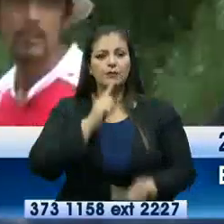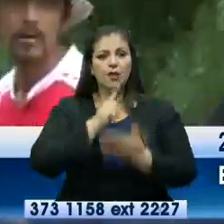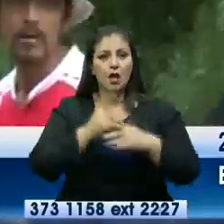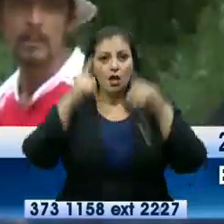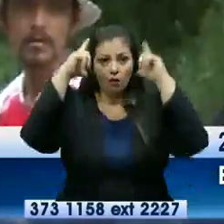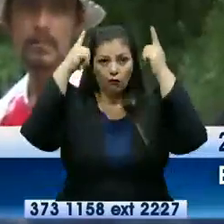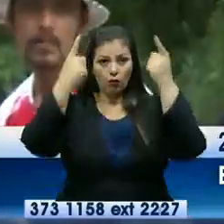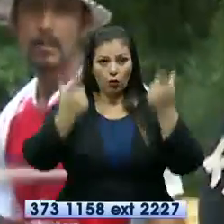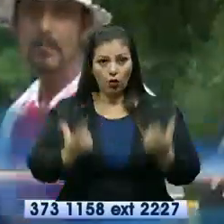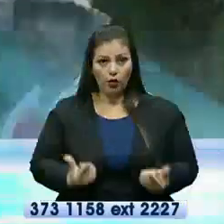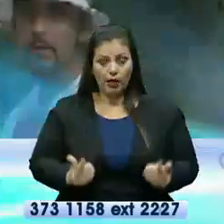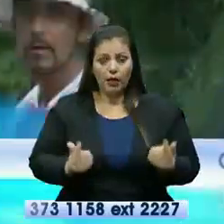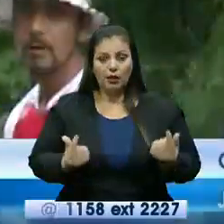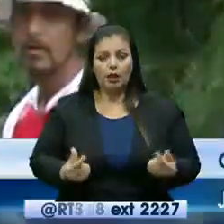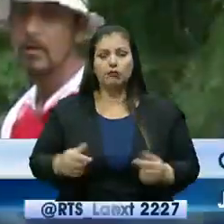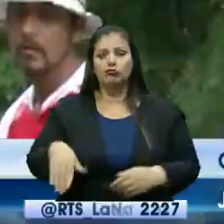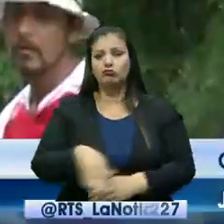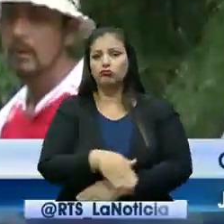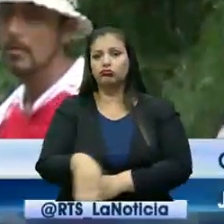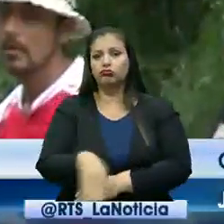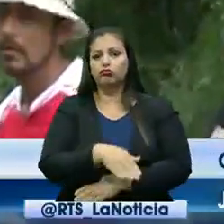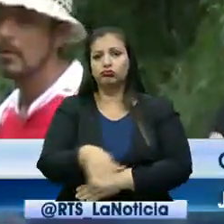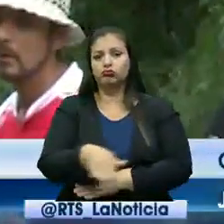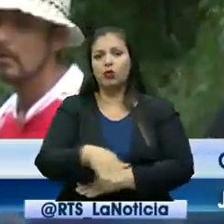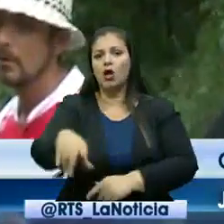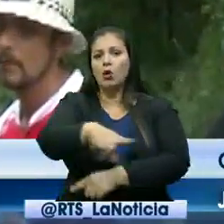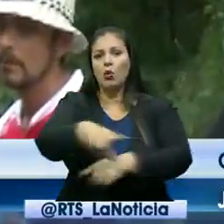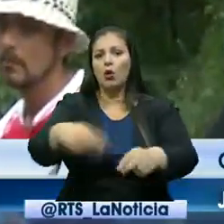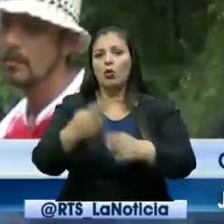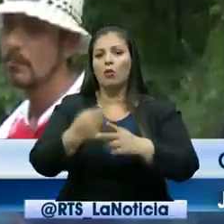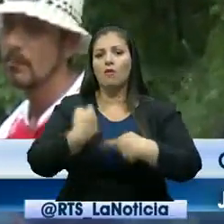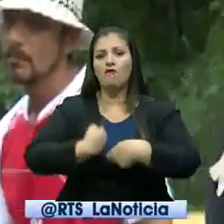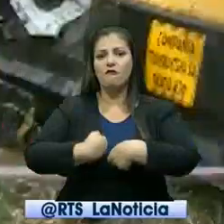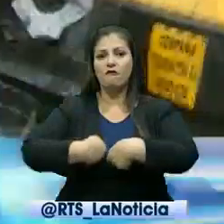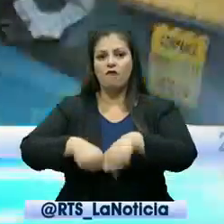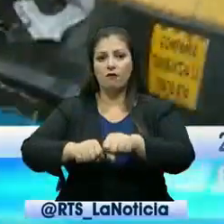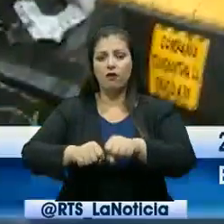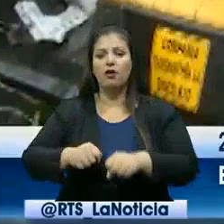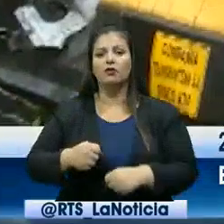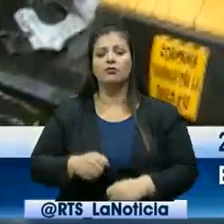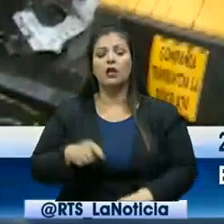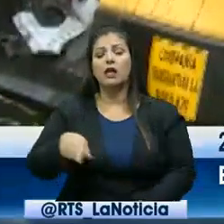parte del Esfuerzo, vía a la Six Durán Ballén.